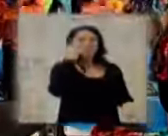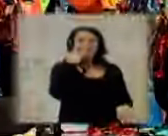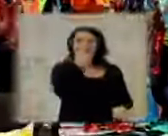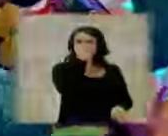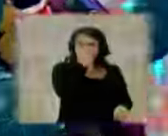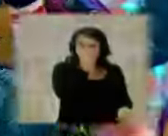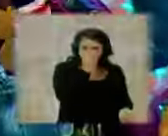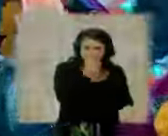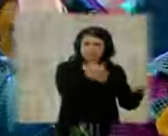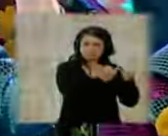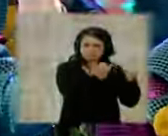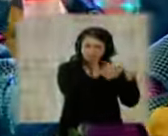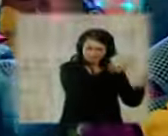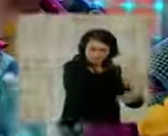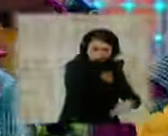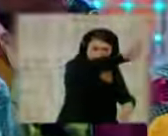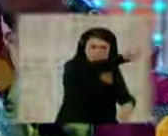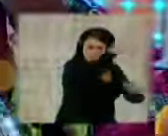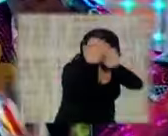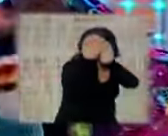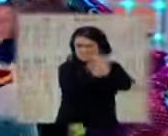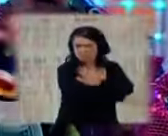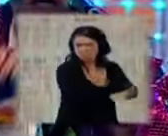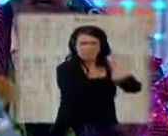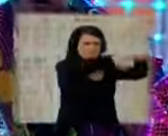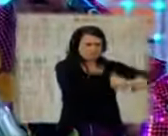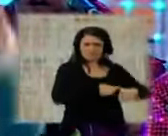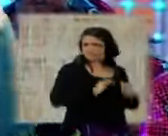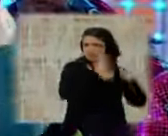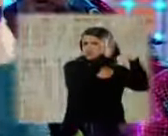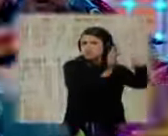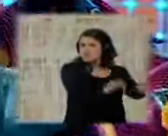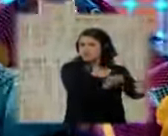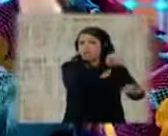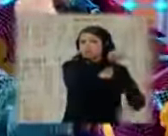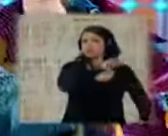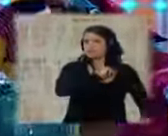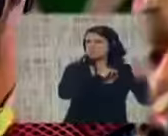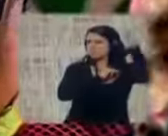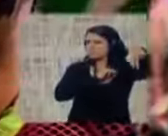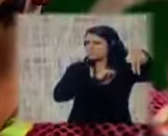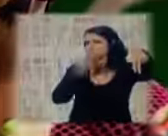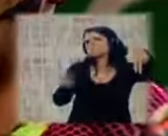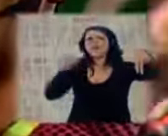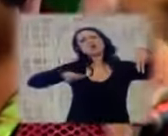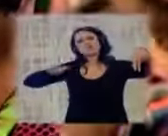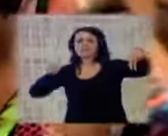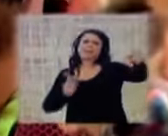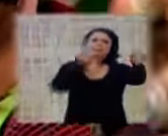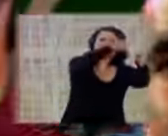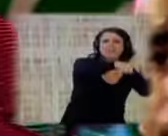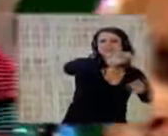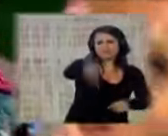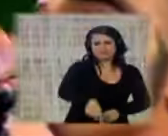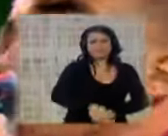y allí se queden para siempre. Y pa' que no cojan premio, también vayan los